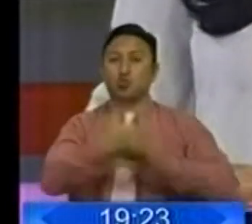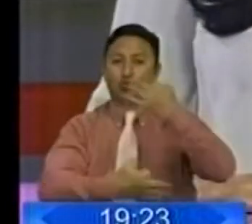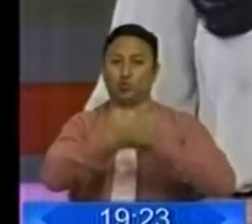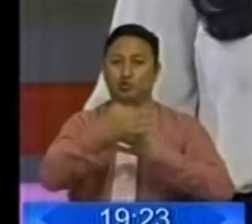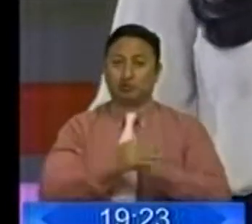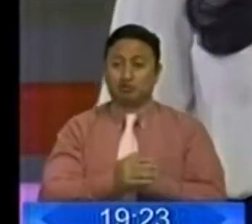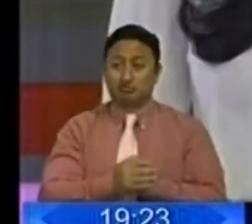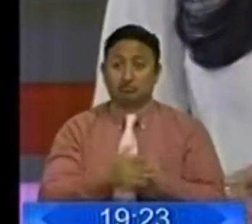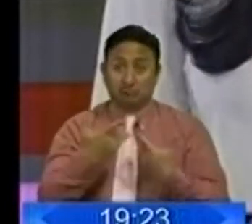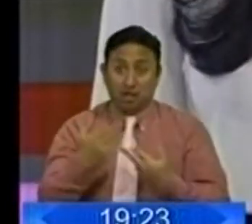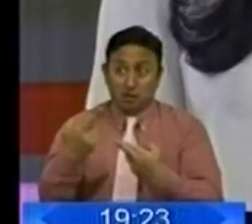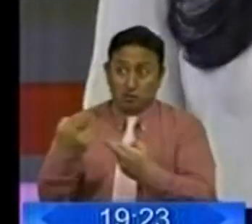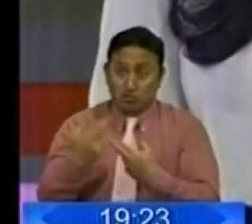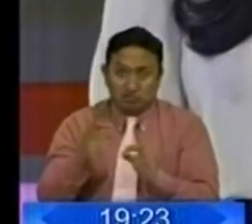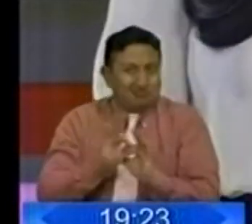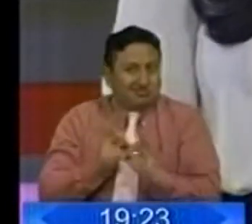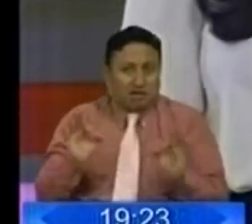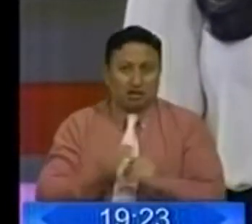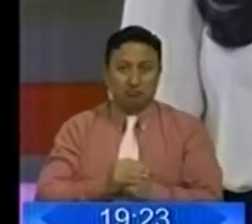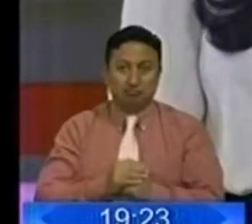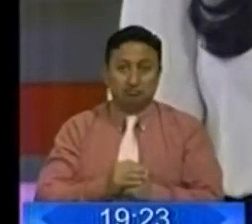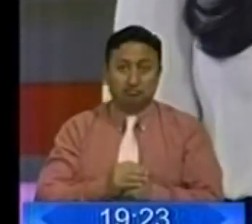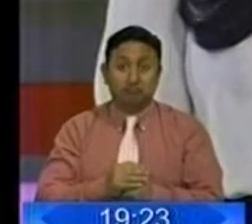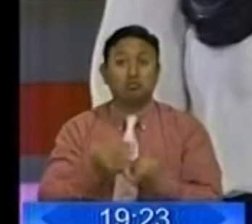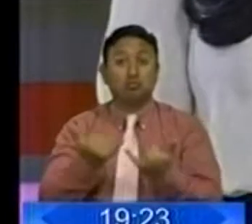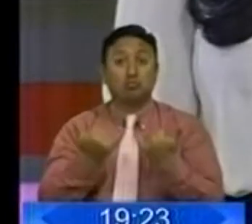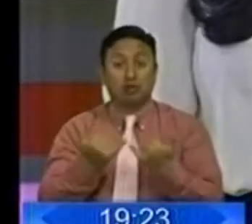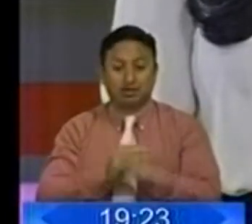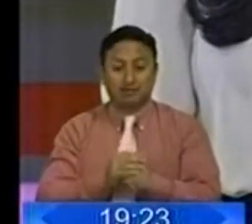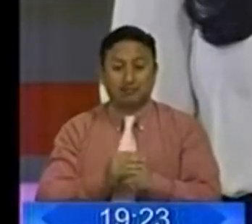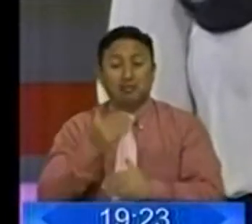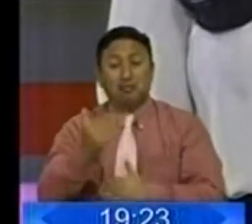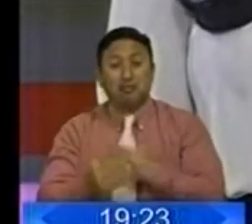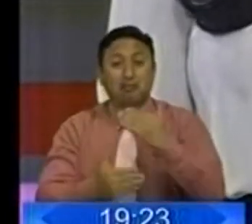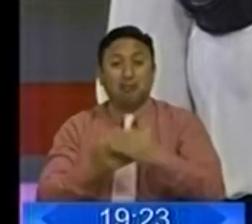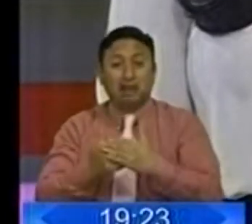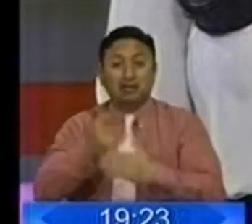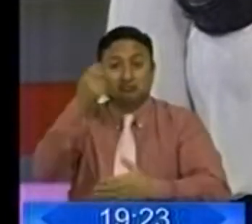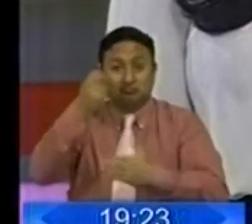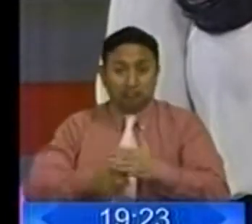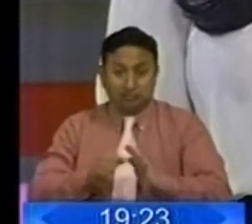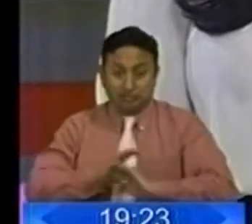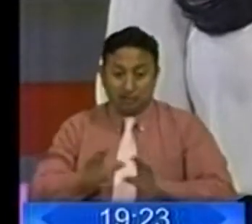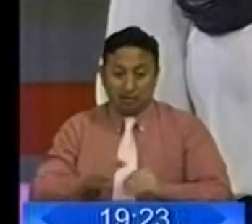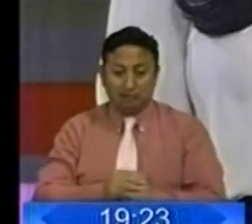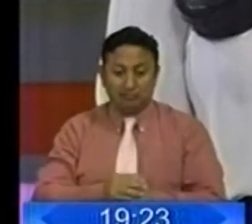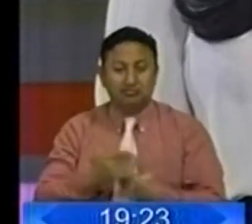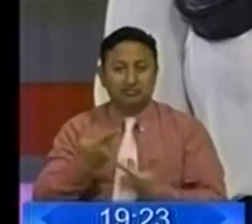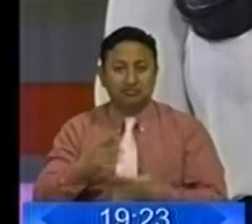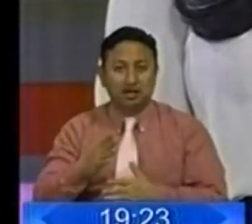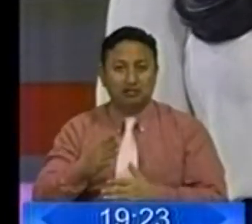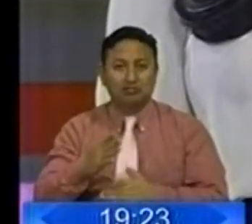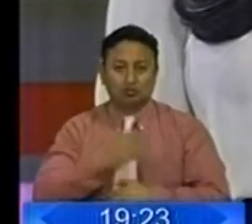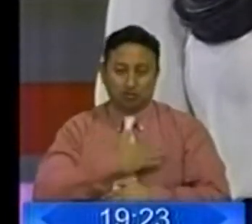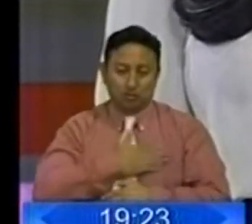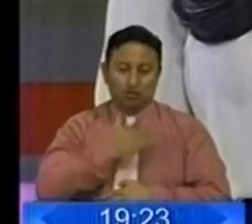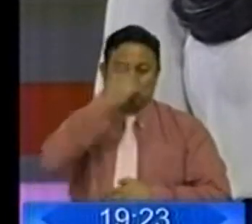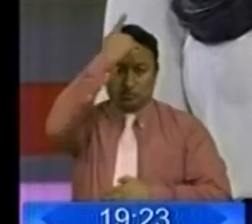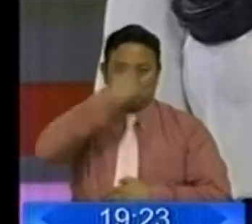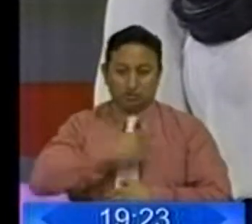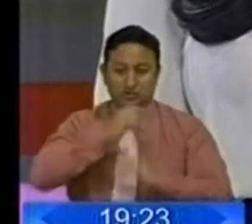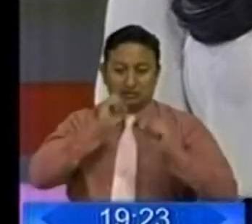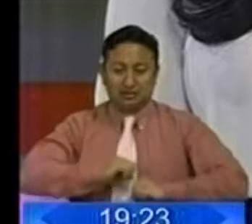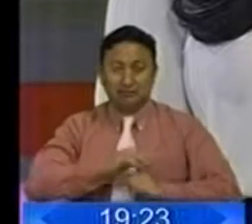hemos tenido respuesta, por lo que para evitar incurrir en posibles sanciones, hemos tomado la forzosa decisión